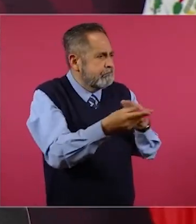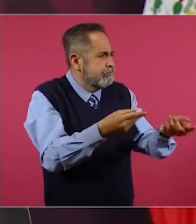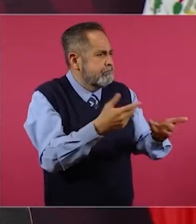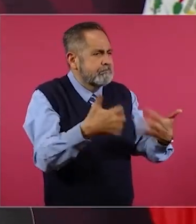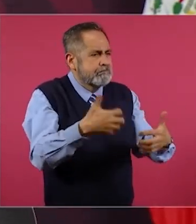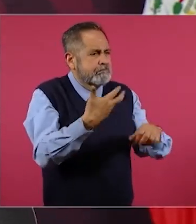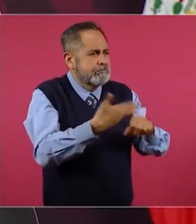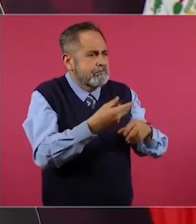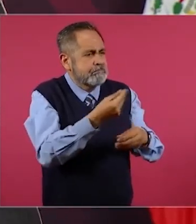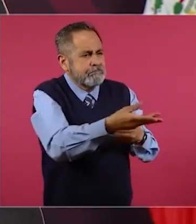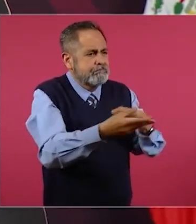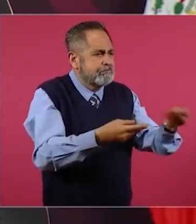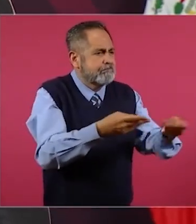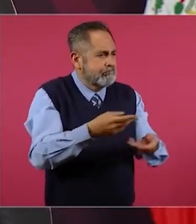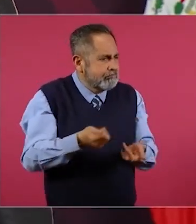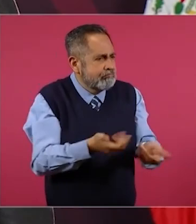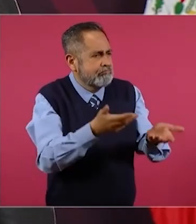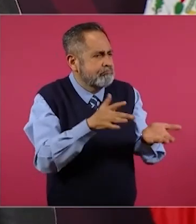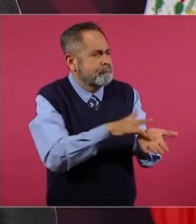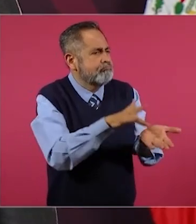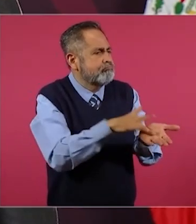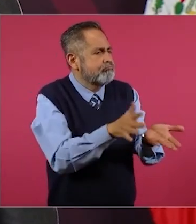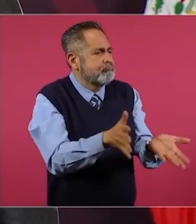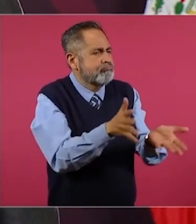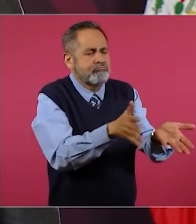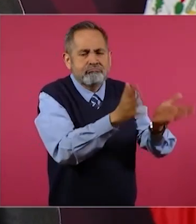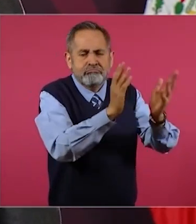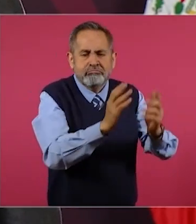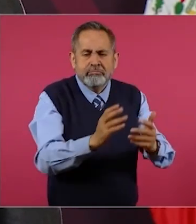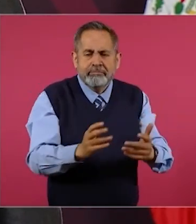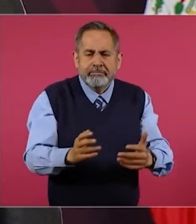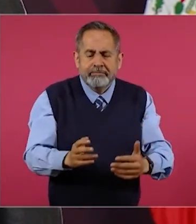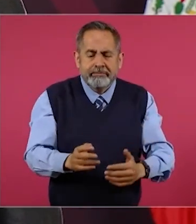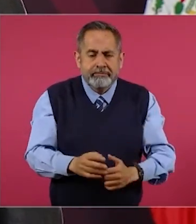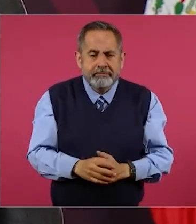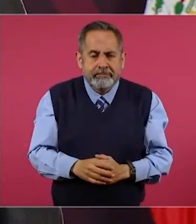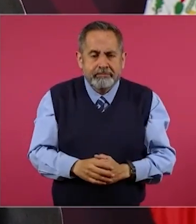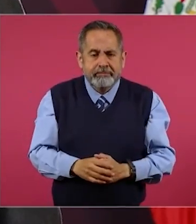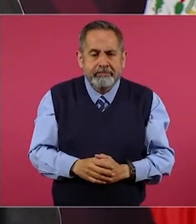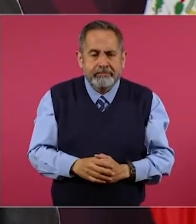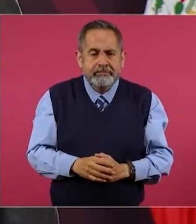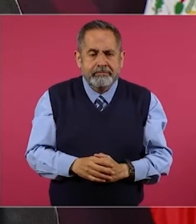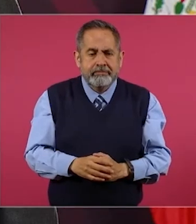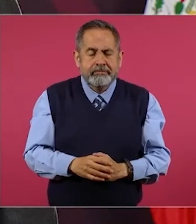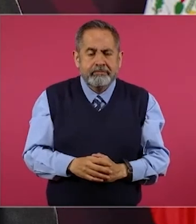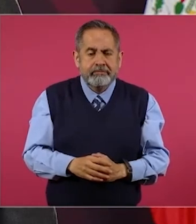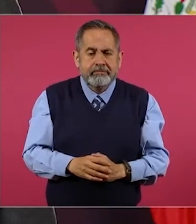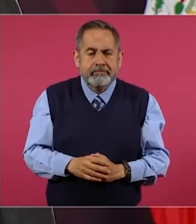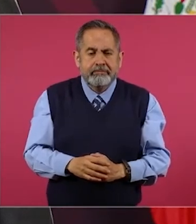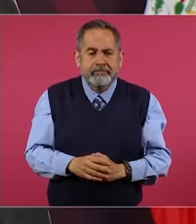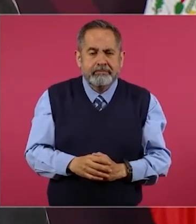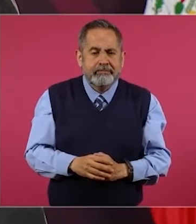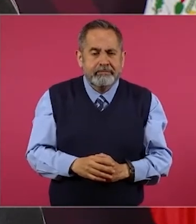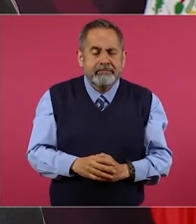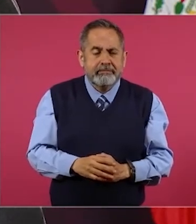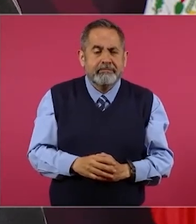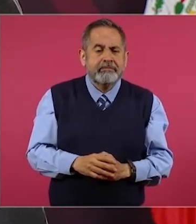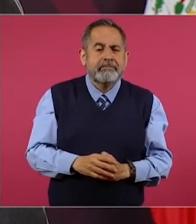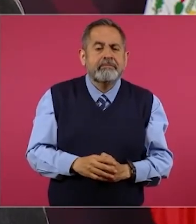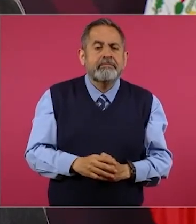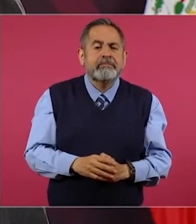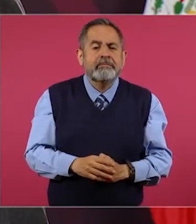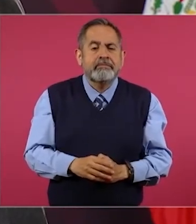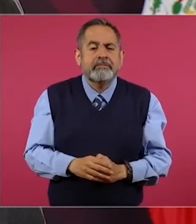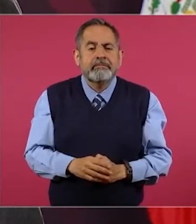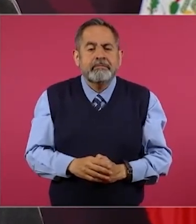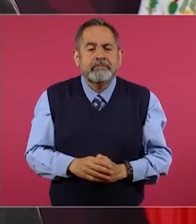razones. Una, tenemos reservas suficientes, récord del Banco de México. Y lo otro que nos ayuda es que todo el sexenio el peso se ha apreciado, se fortaleció el peso.